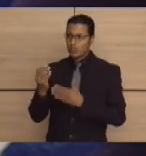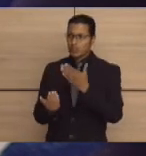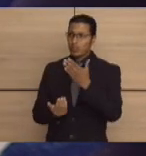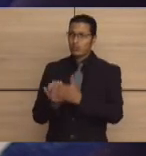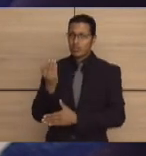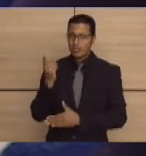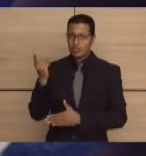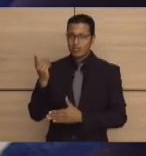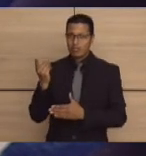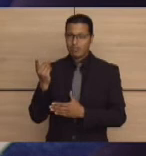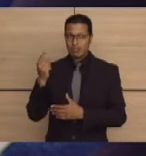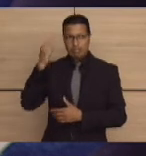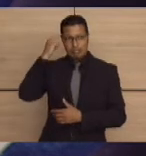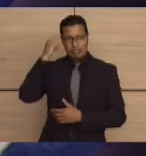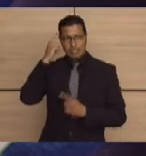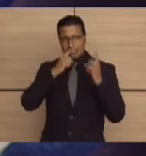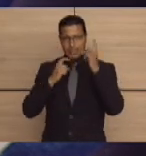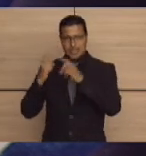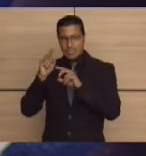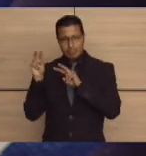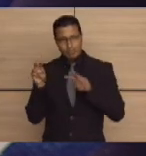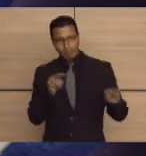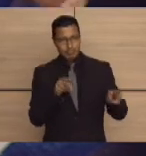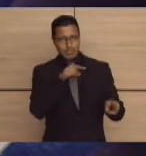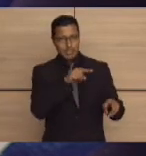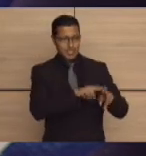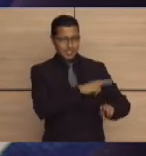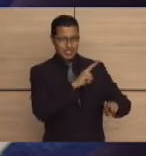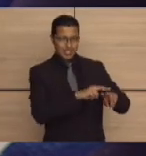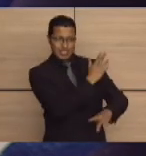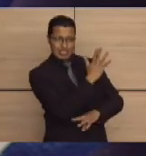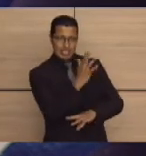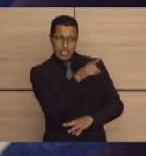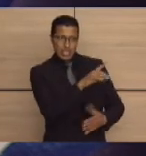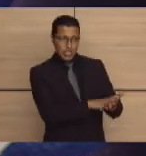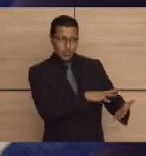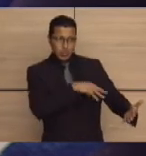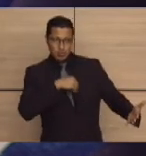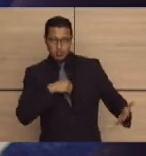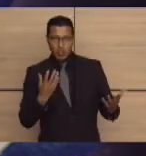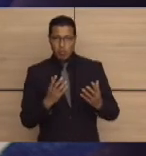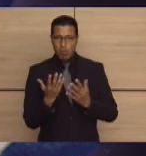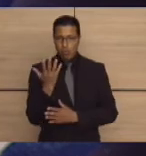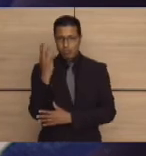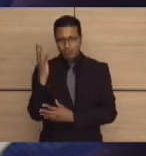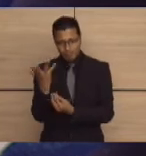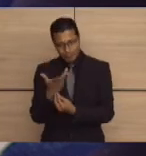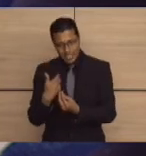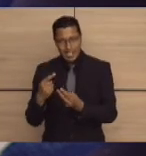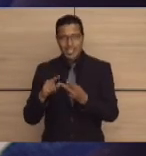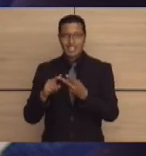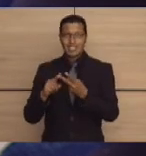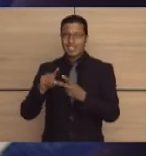una nueva mirada sobre la naturaleza que empezó a proyectarse sobre las artes y sobre la pintura, y Julio Verne